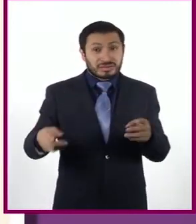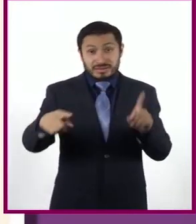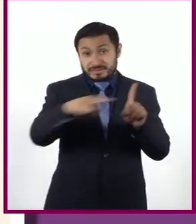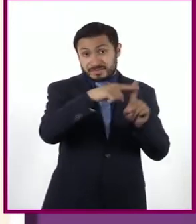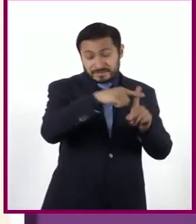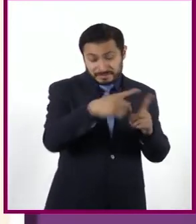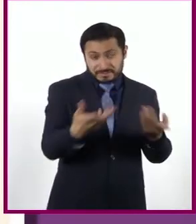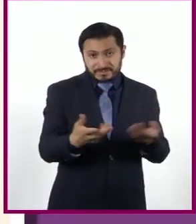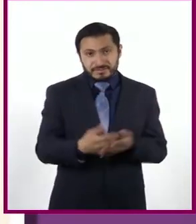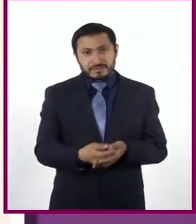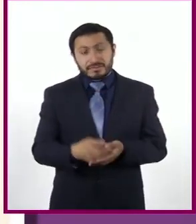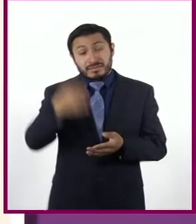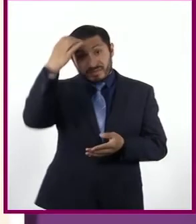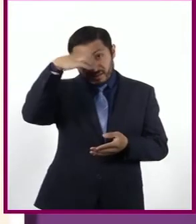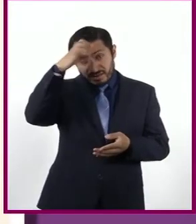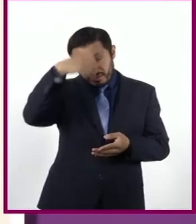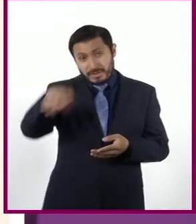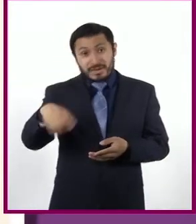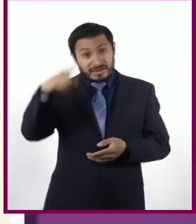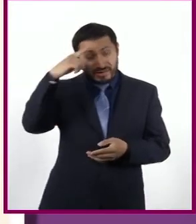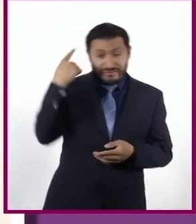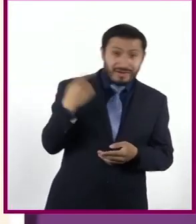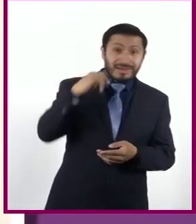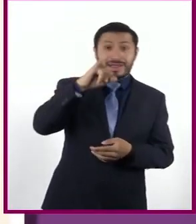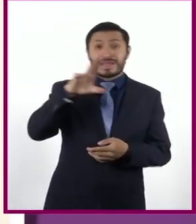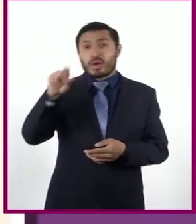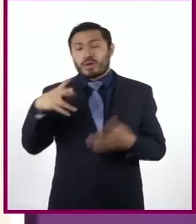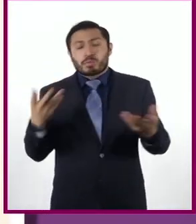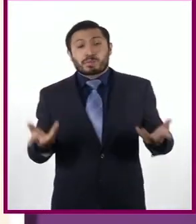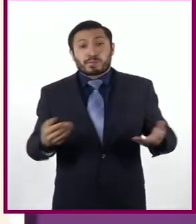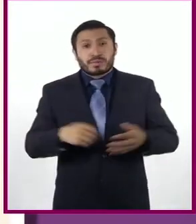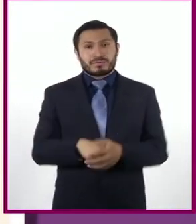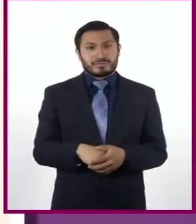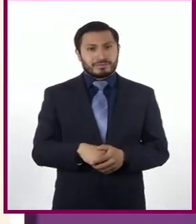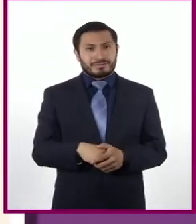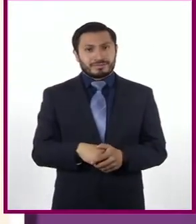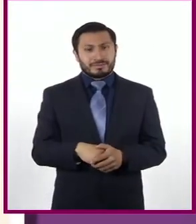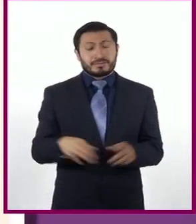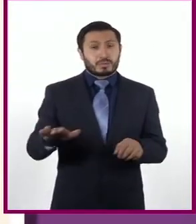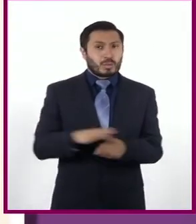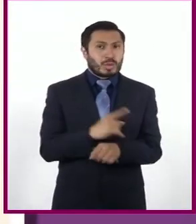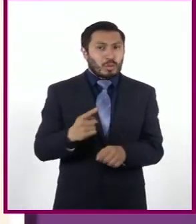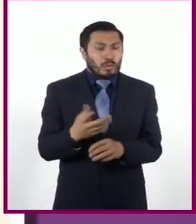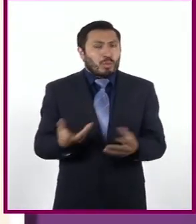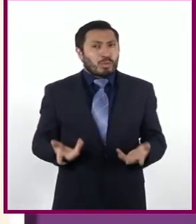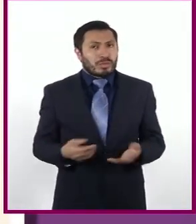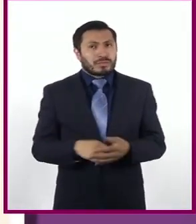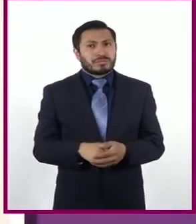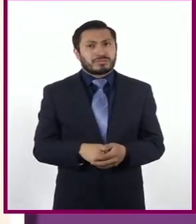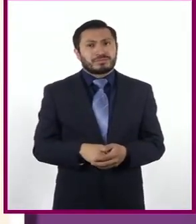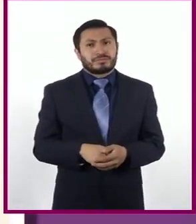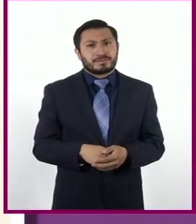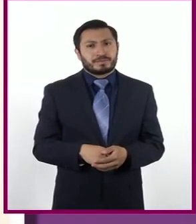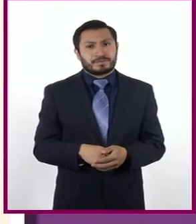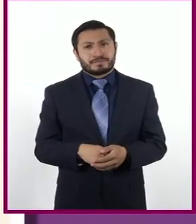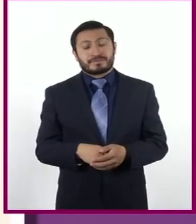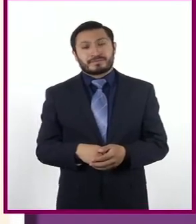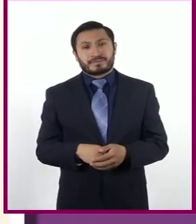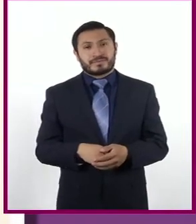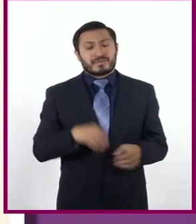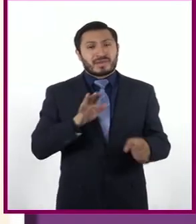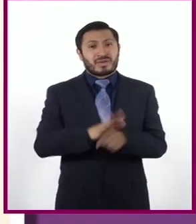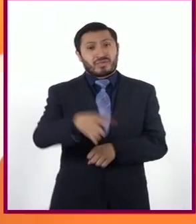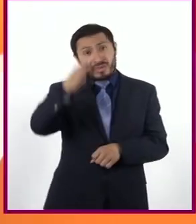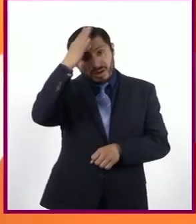¿Fue fácil organizarse? ¿Sí o no? ¿Por qué? ¿Qué aprendiste de esa